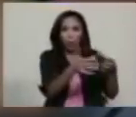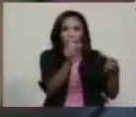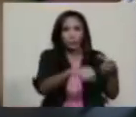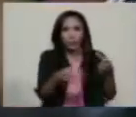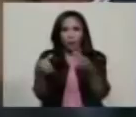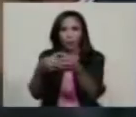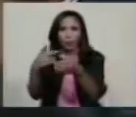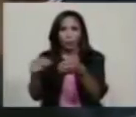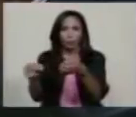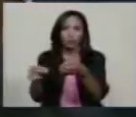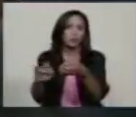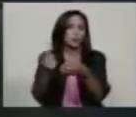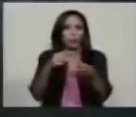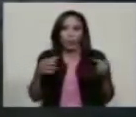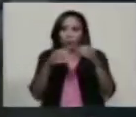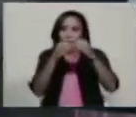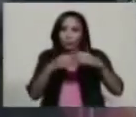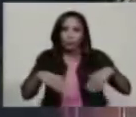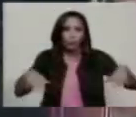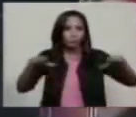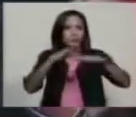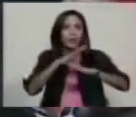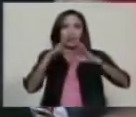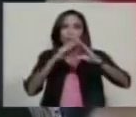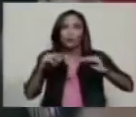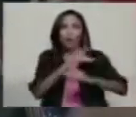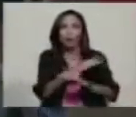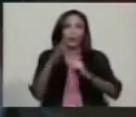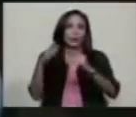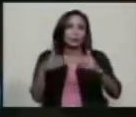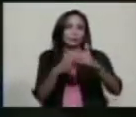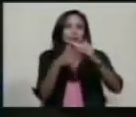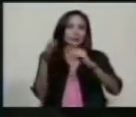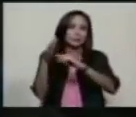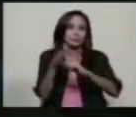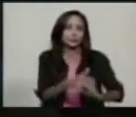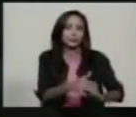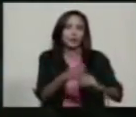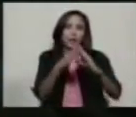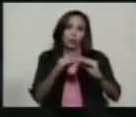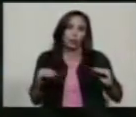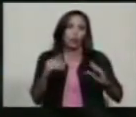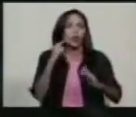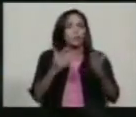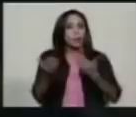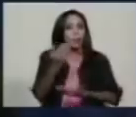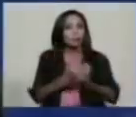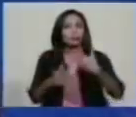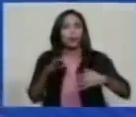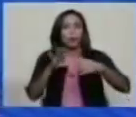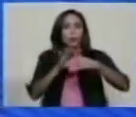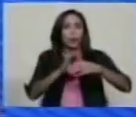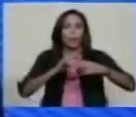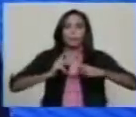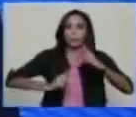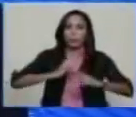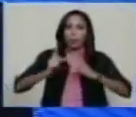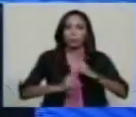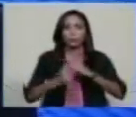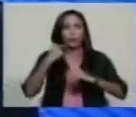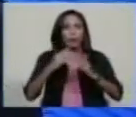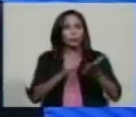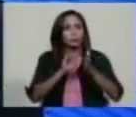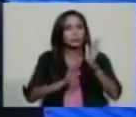nosotros podemos utilizar más allá de lo comercial. Es para consolidar la unión, es para consolidar lo productivo y es para consolidar